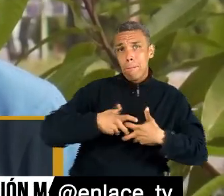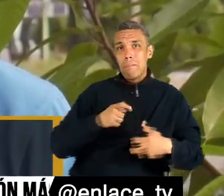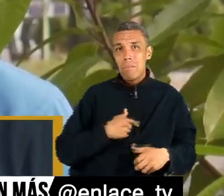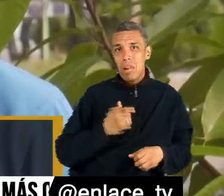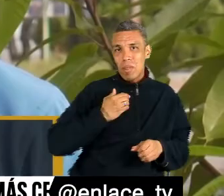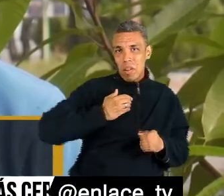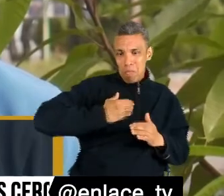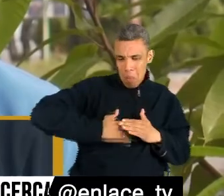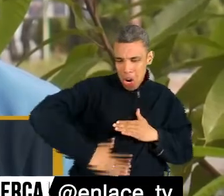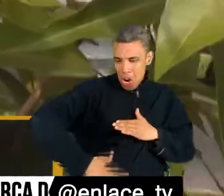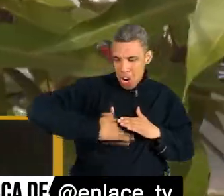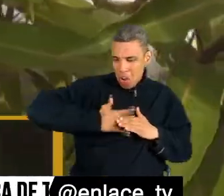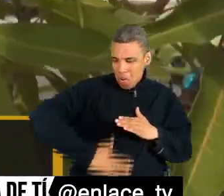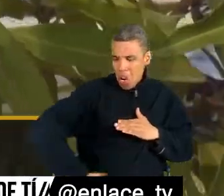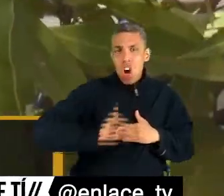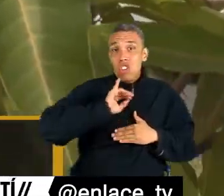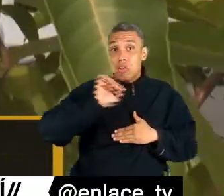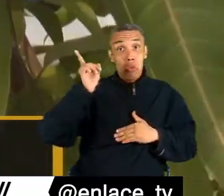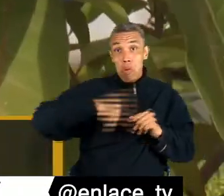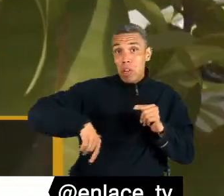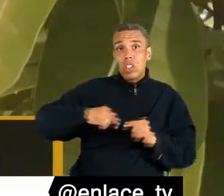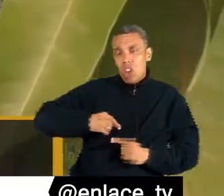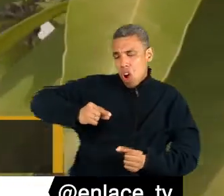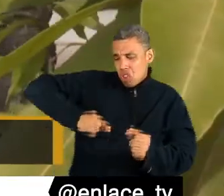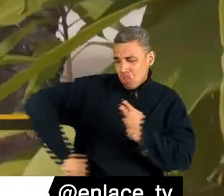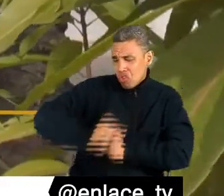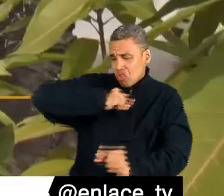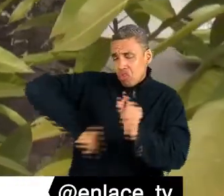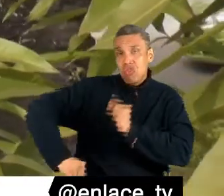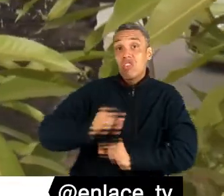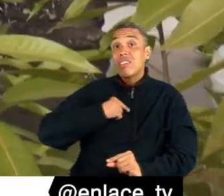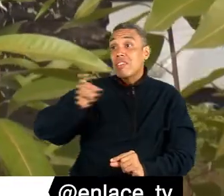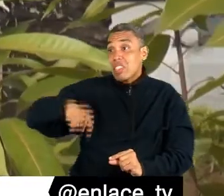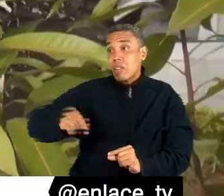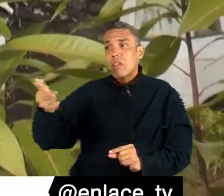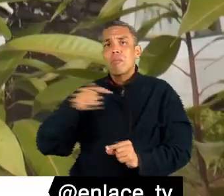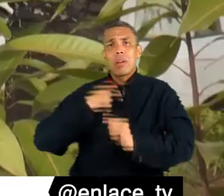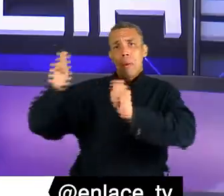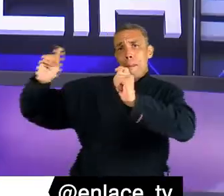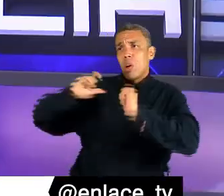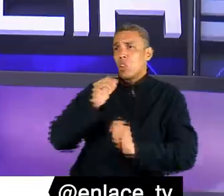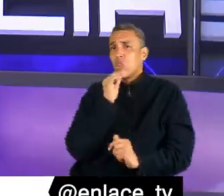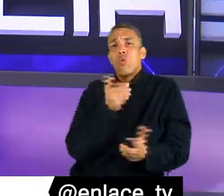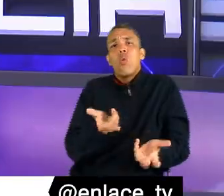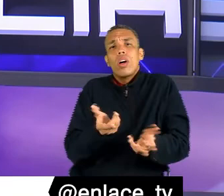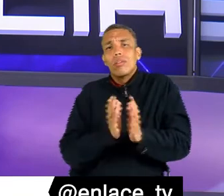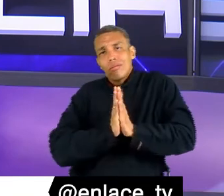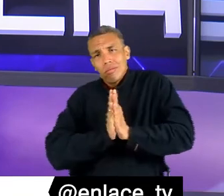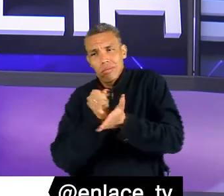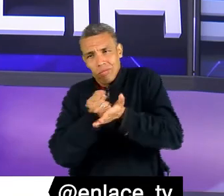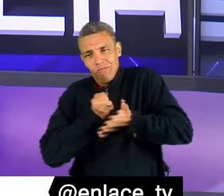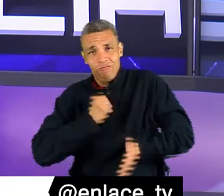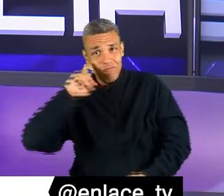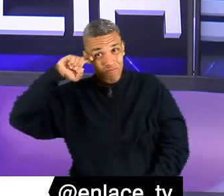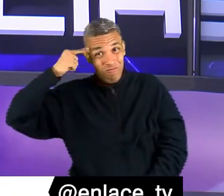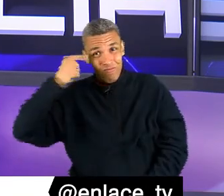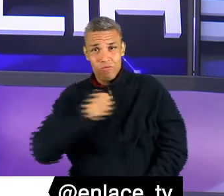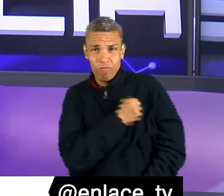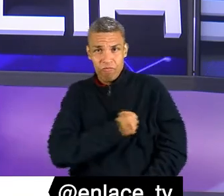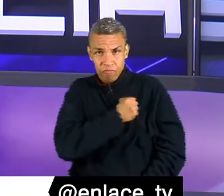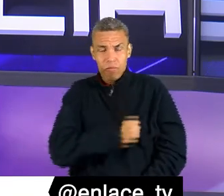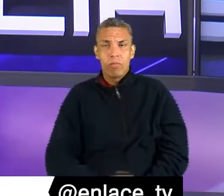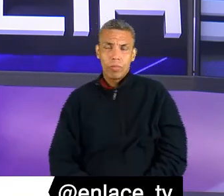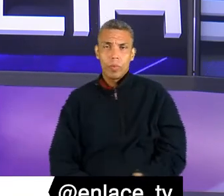porque no tengo de a dónde. Pedro solo le pide al gobierno nacional que le reactive su subsidio. En delicado estado de salud